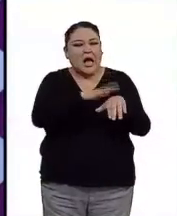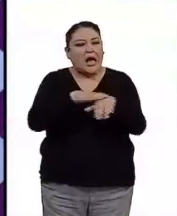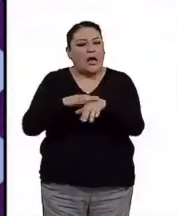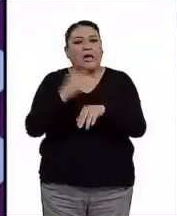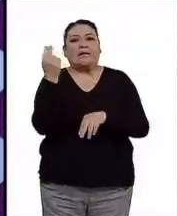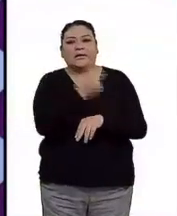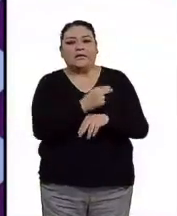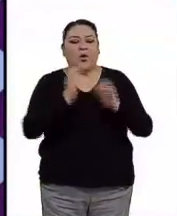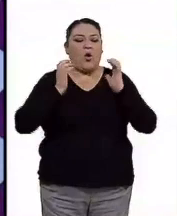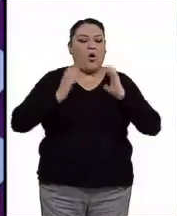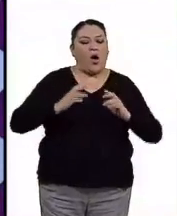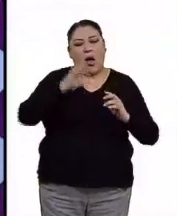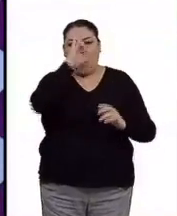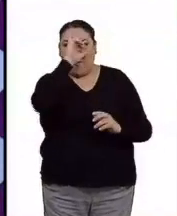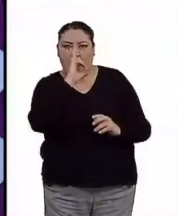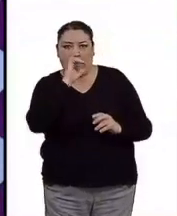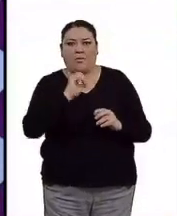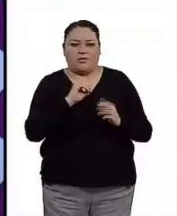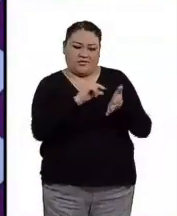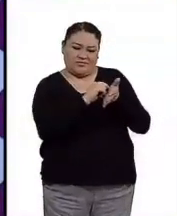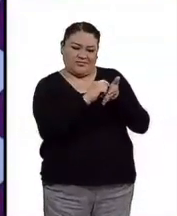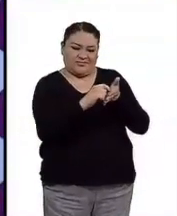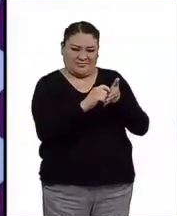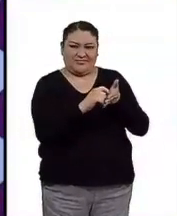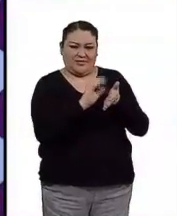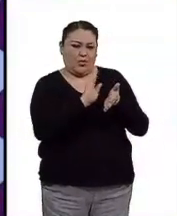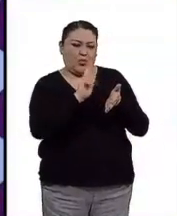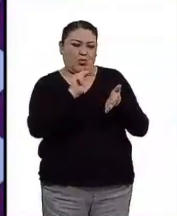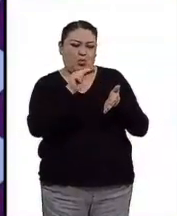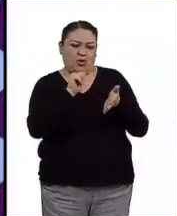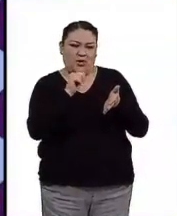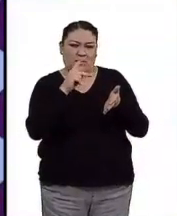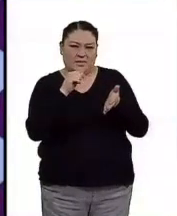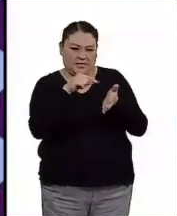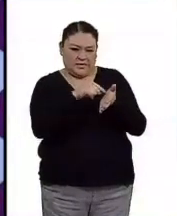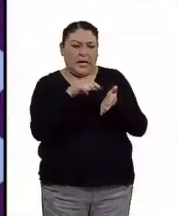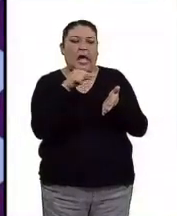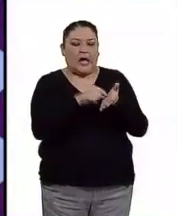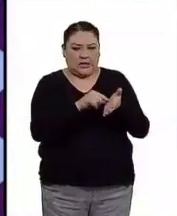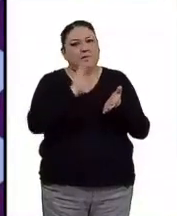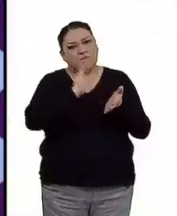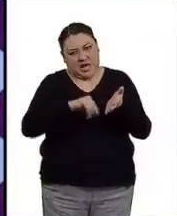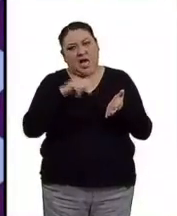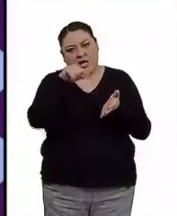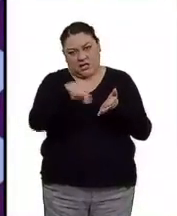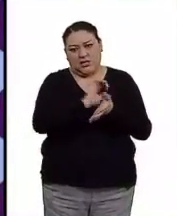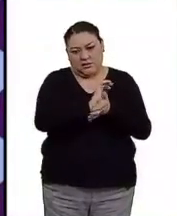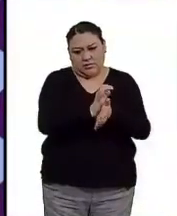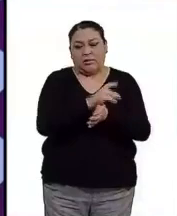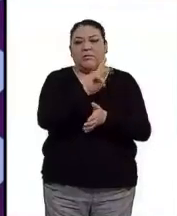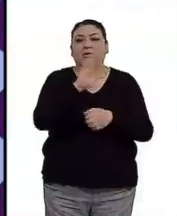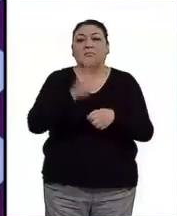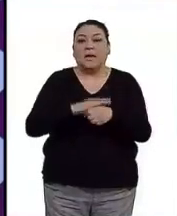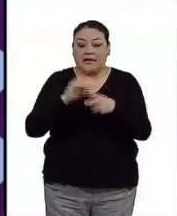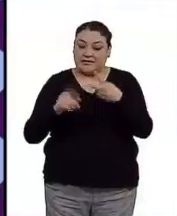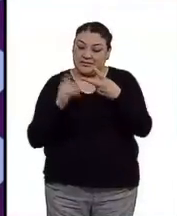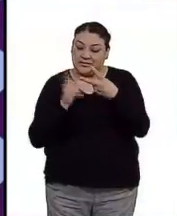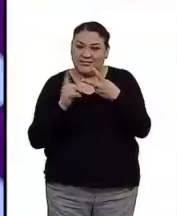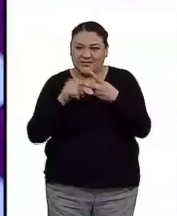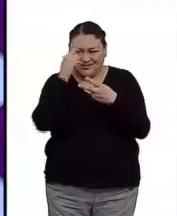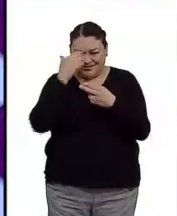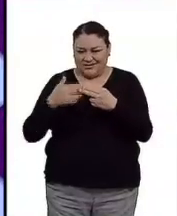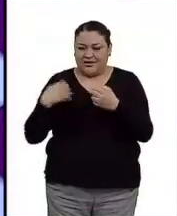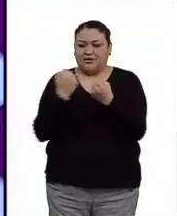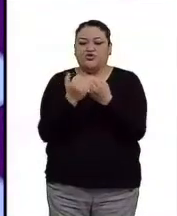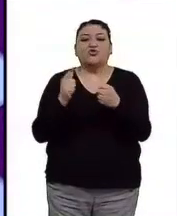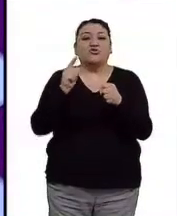buena presencia, ¿no? Bueno, salvo esa cuestión. Pero yo creo que es más cuestión efectivamente social, ¿no? De rol de